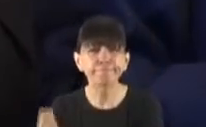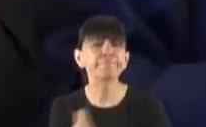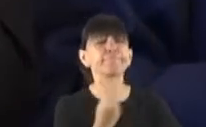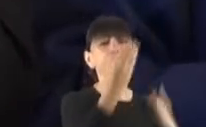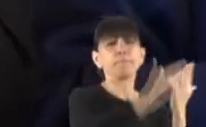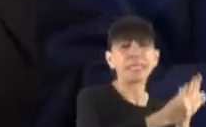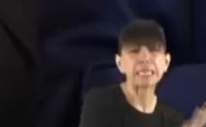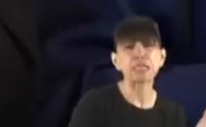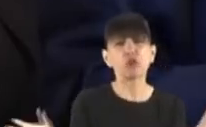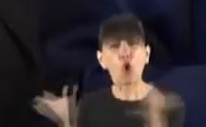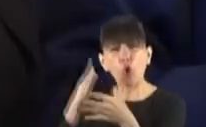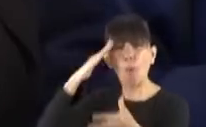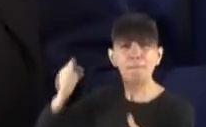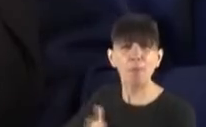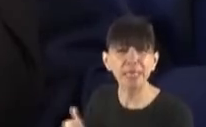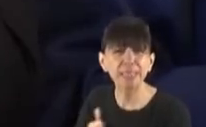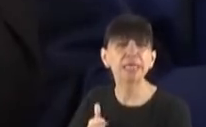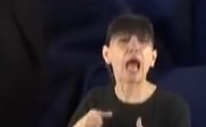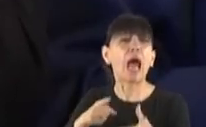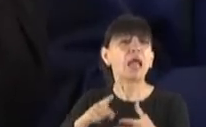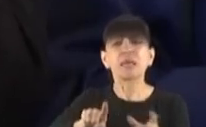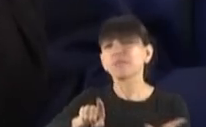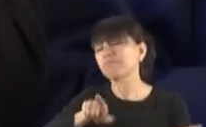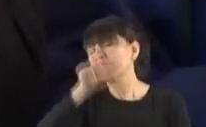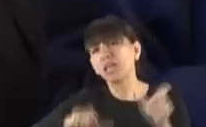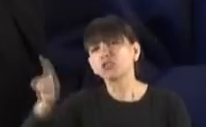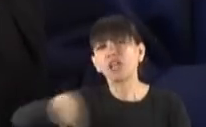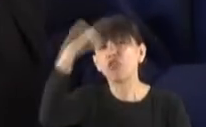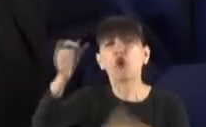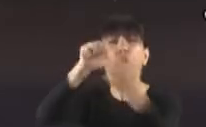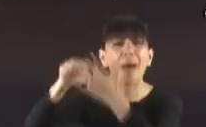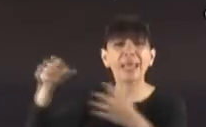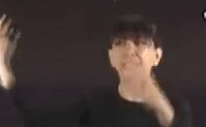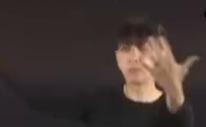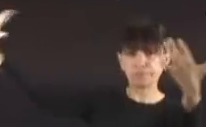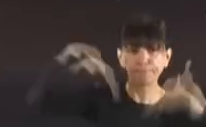fuerzas militares del continente y de otros lugares del mundo.